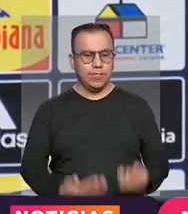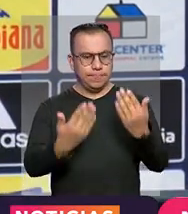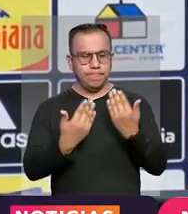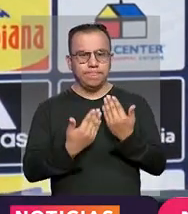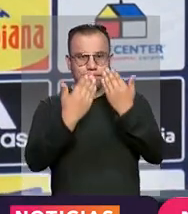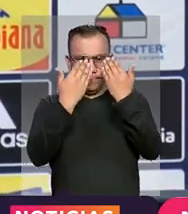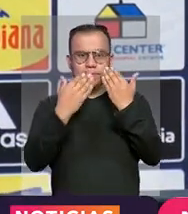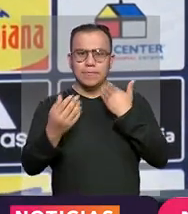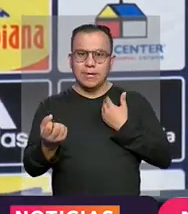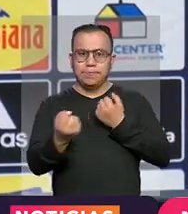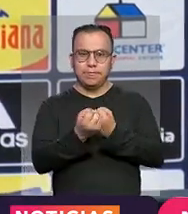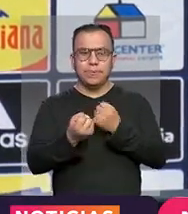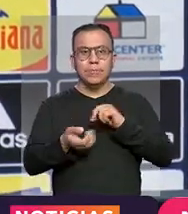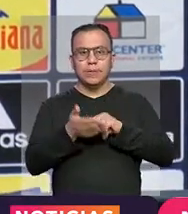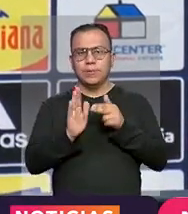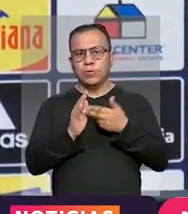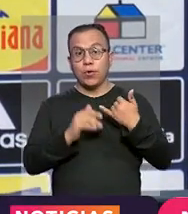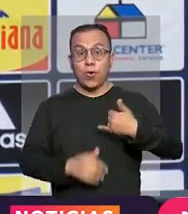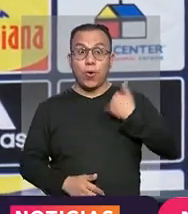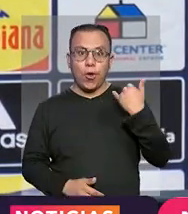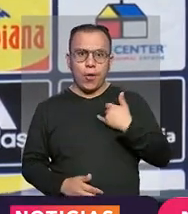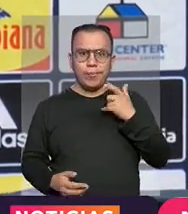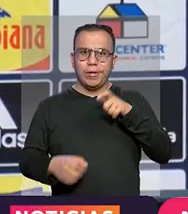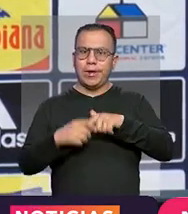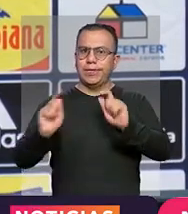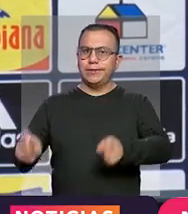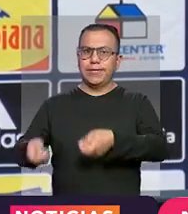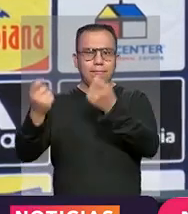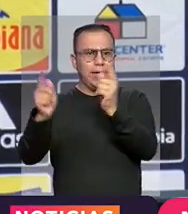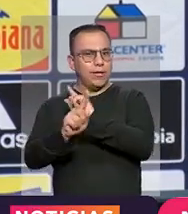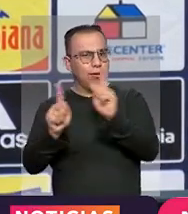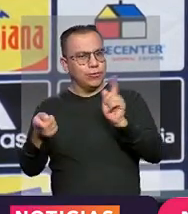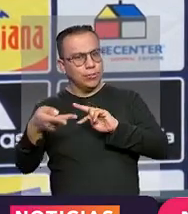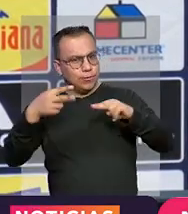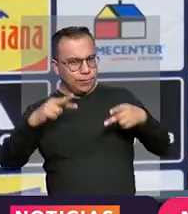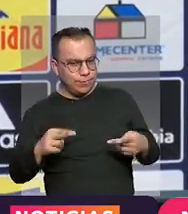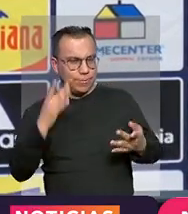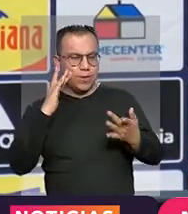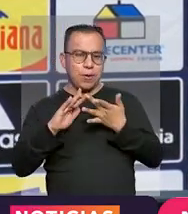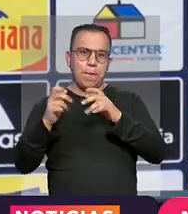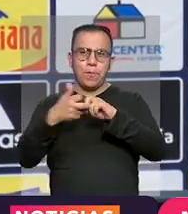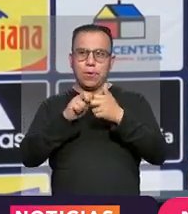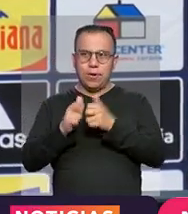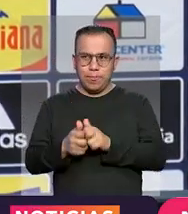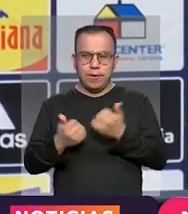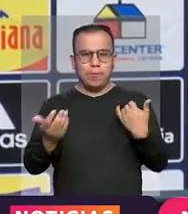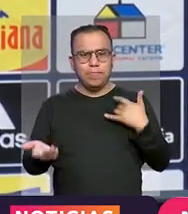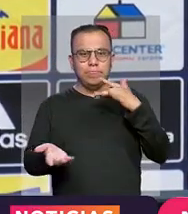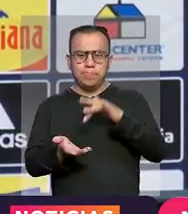favorable, ¿no? No que los jóvenes vengan a salvar los problemas, sino que